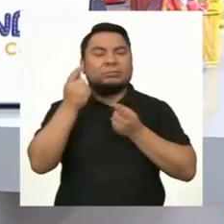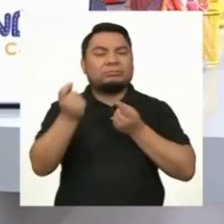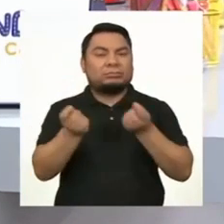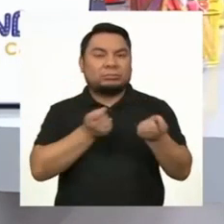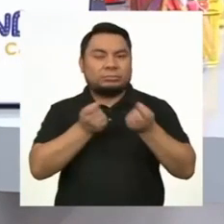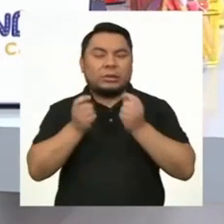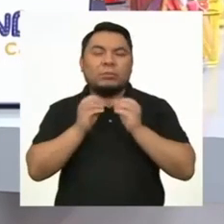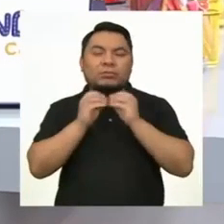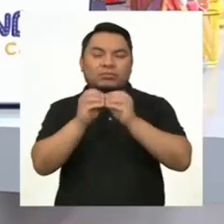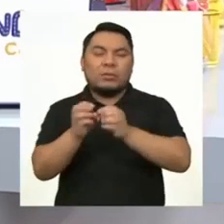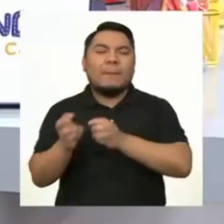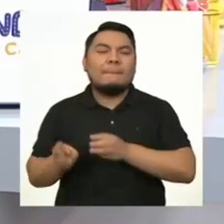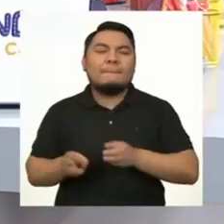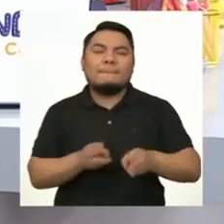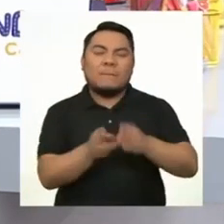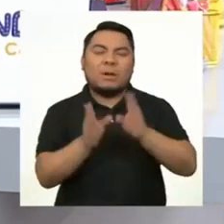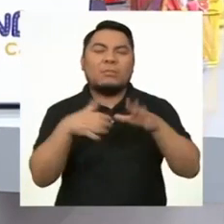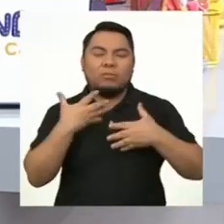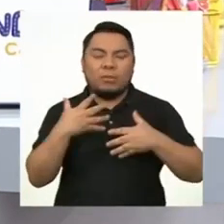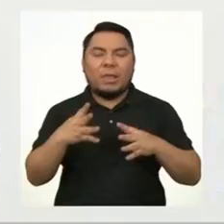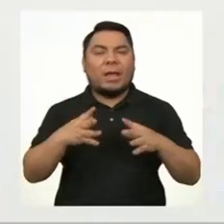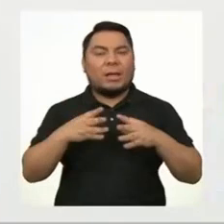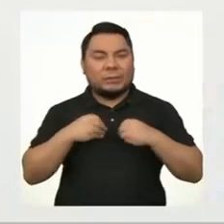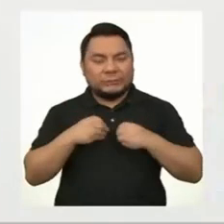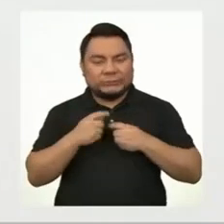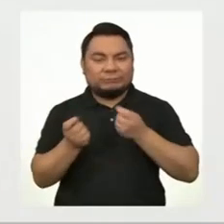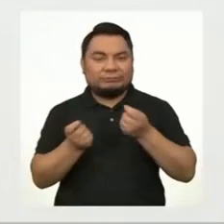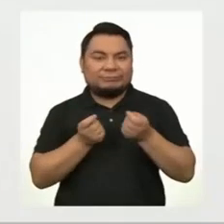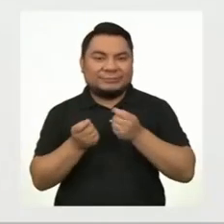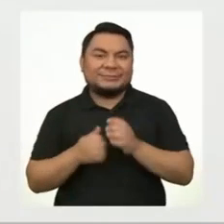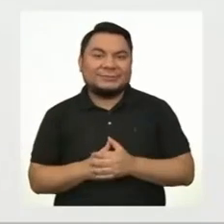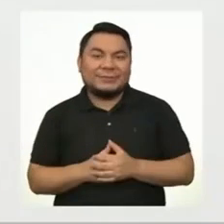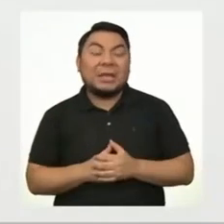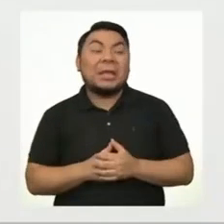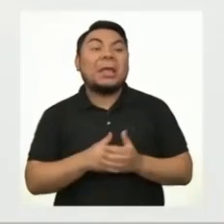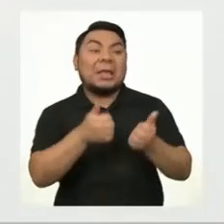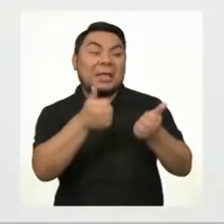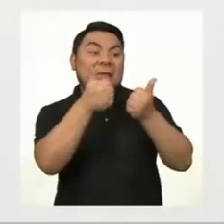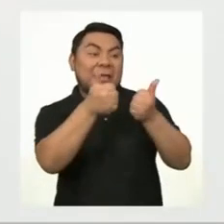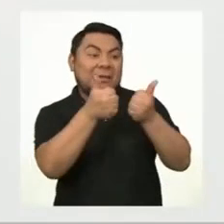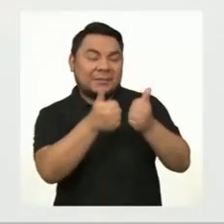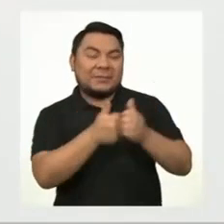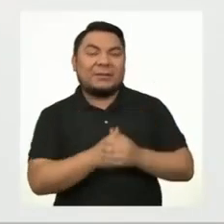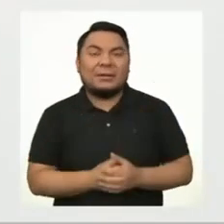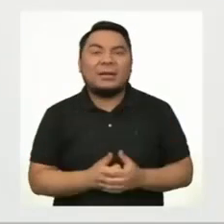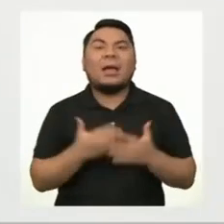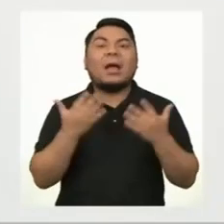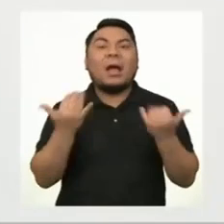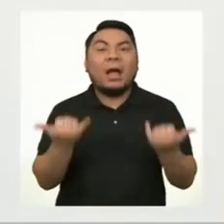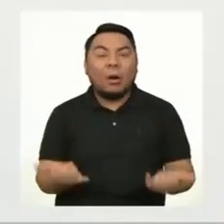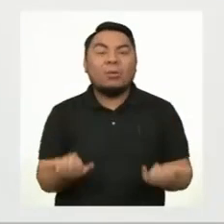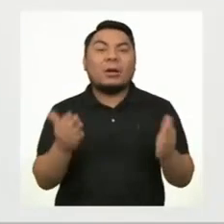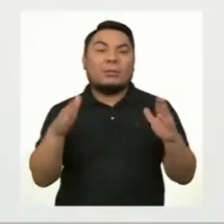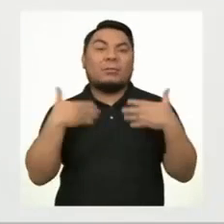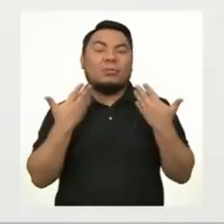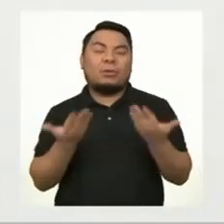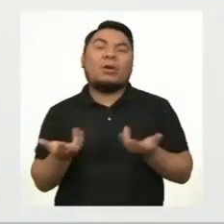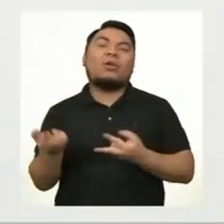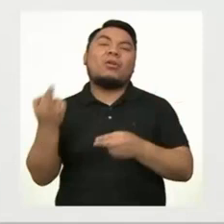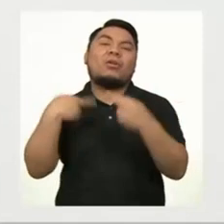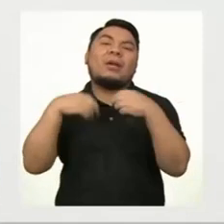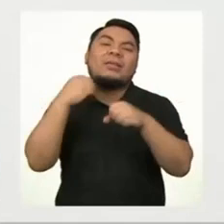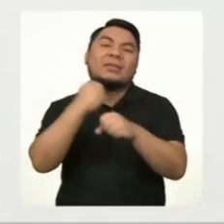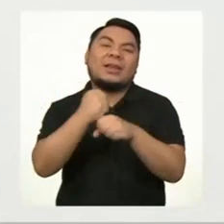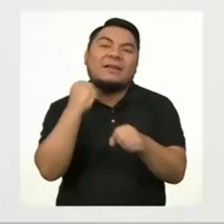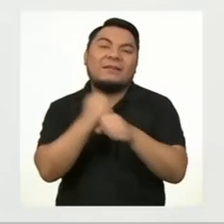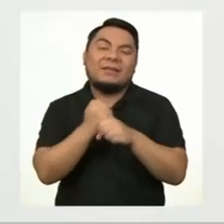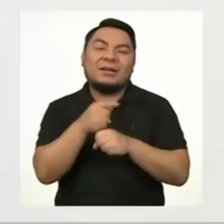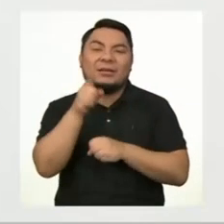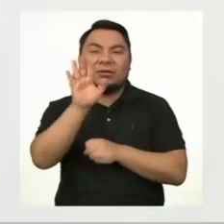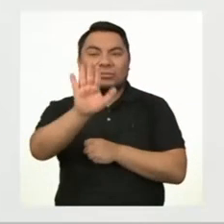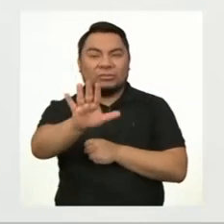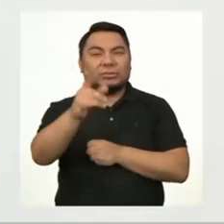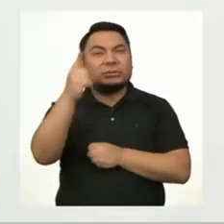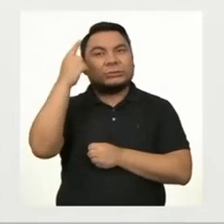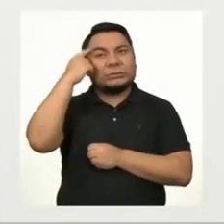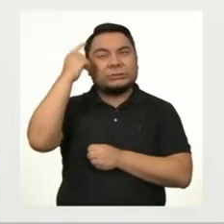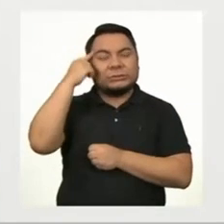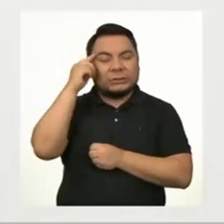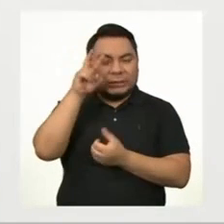estableciendo mecanismos que permitan afrontarlas. Muy bien. Entonces ya podemos volver a trabajar nuestra